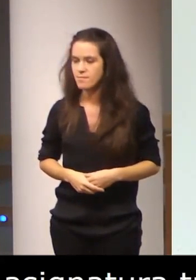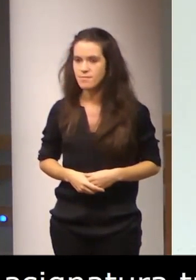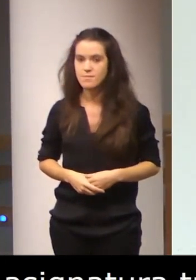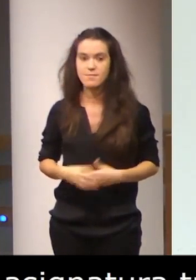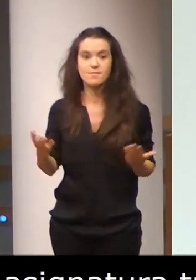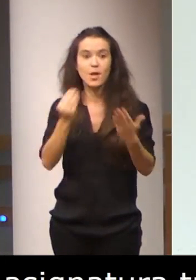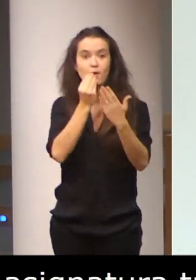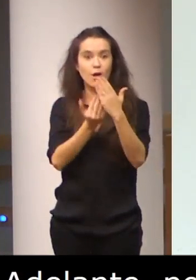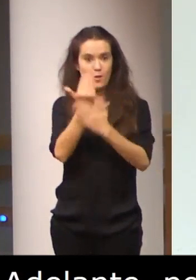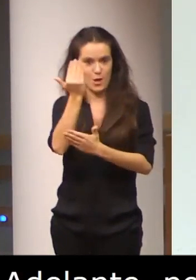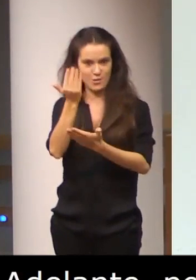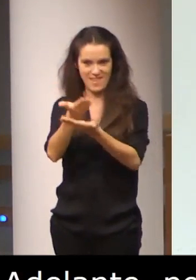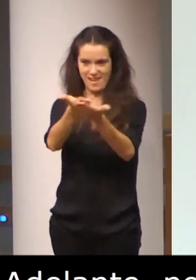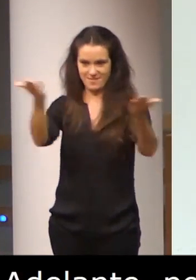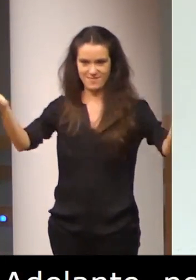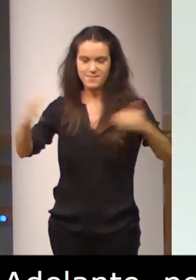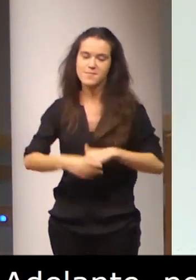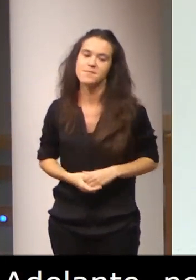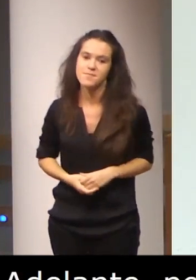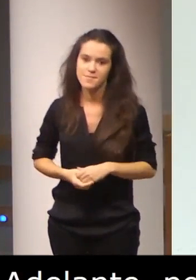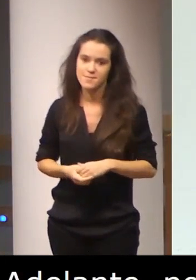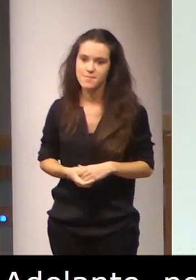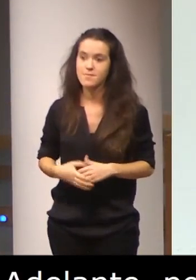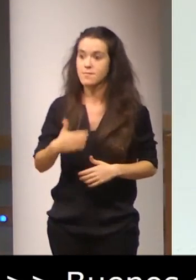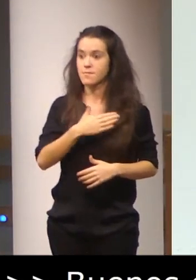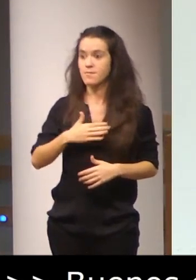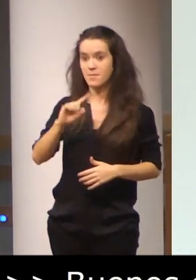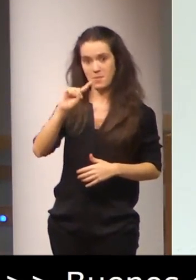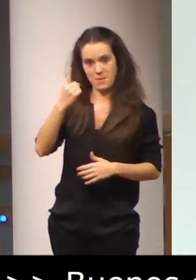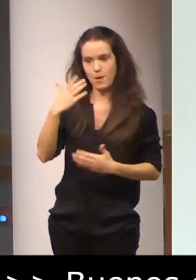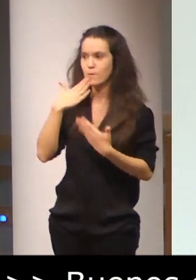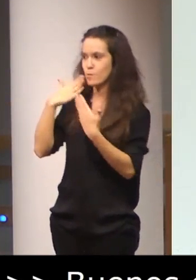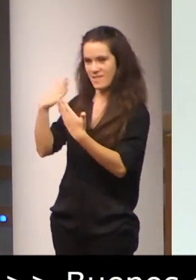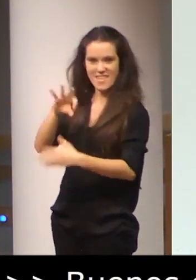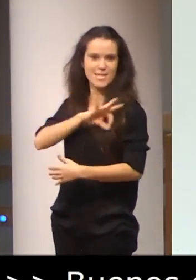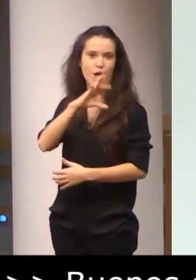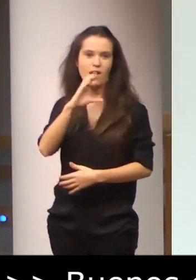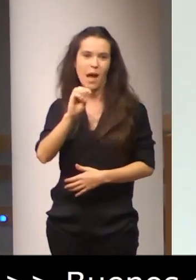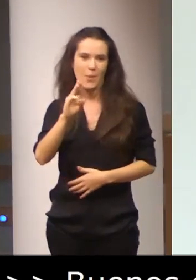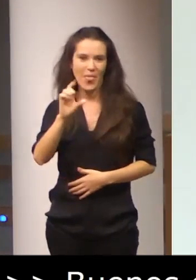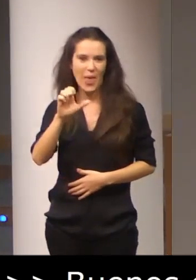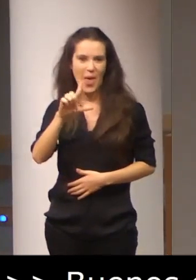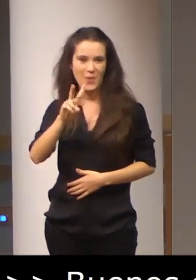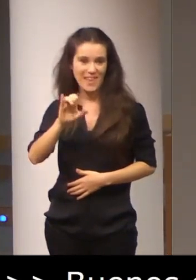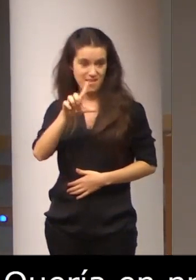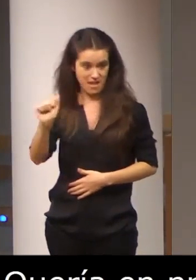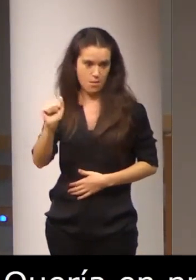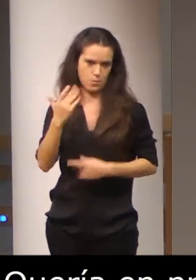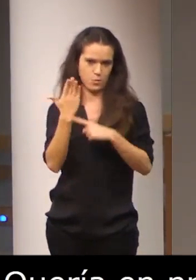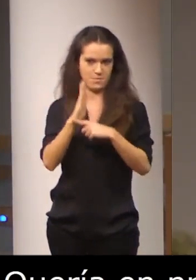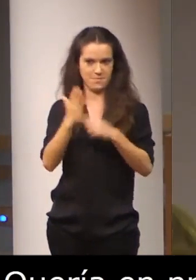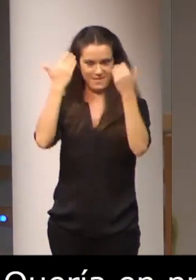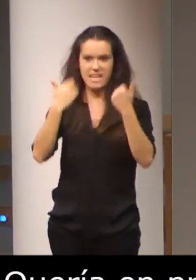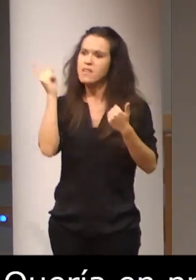Buenos días a todos. Quería, en primer lugar, agradecer al señor Capdevila la presentación y a la universidad por